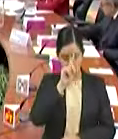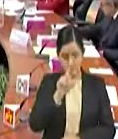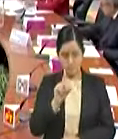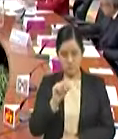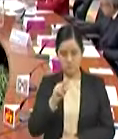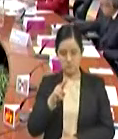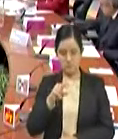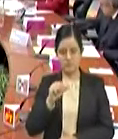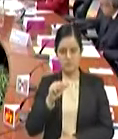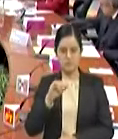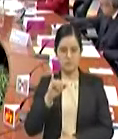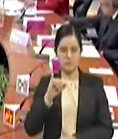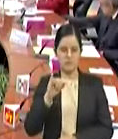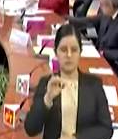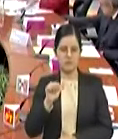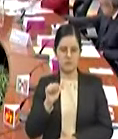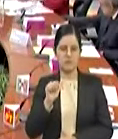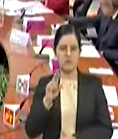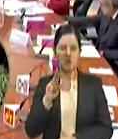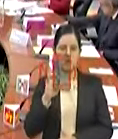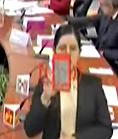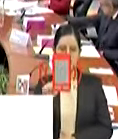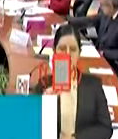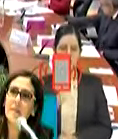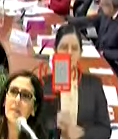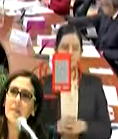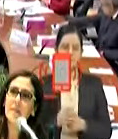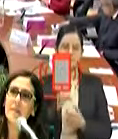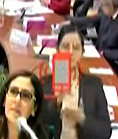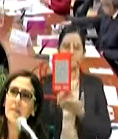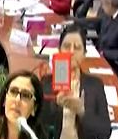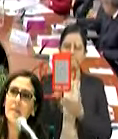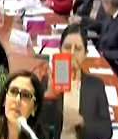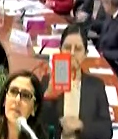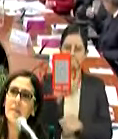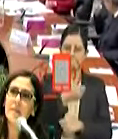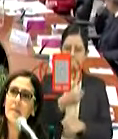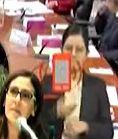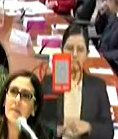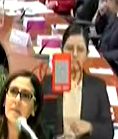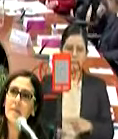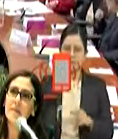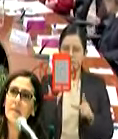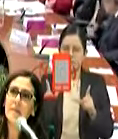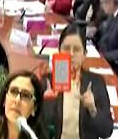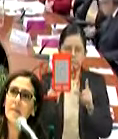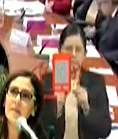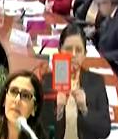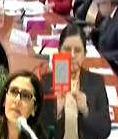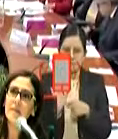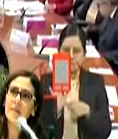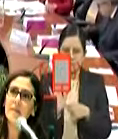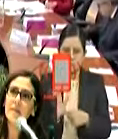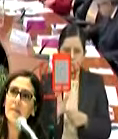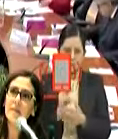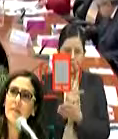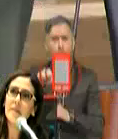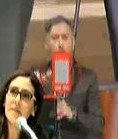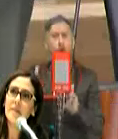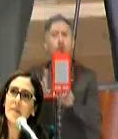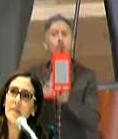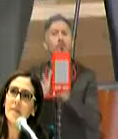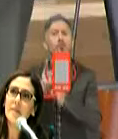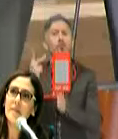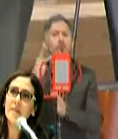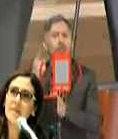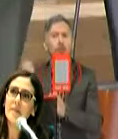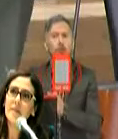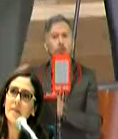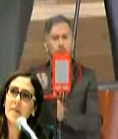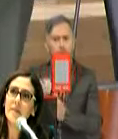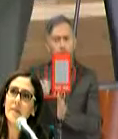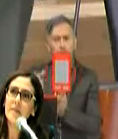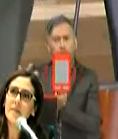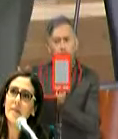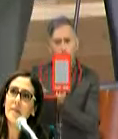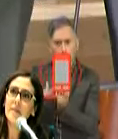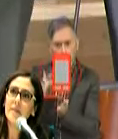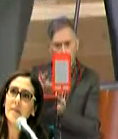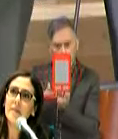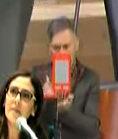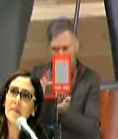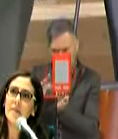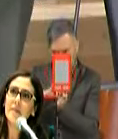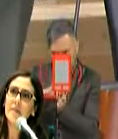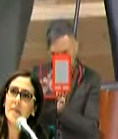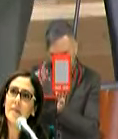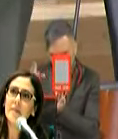por parte del presidente, pues se ha dicho que tiene una doble naturaleza o doble dimensión. Por un lado, tiene